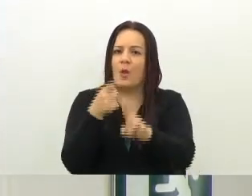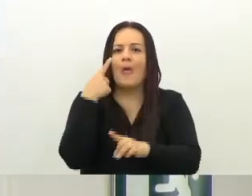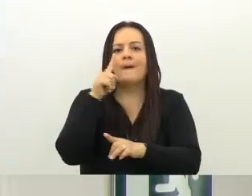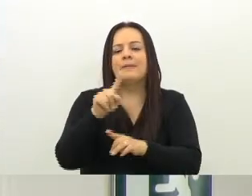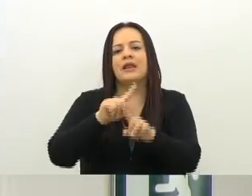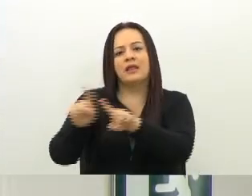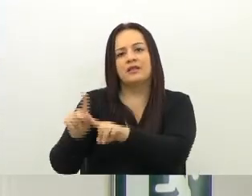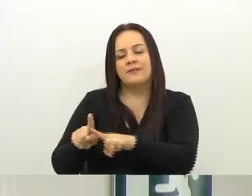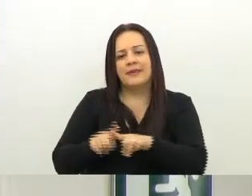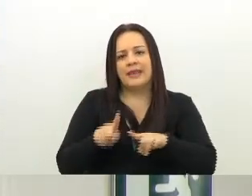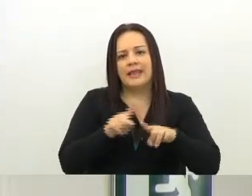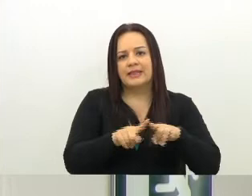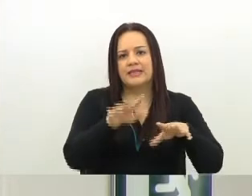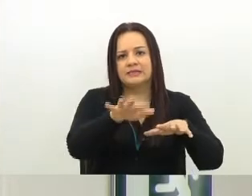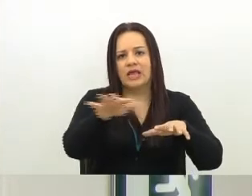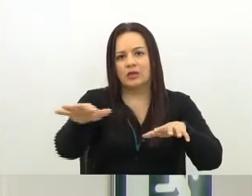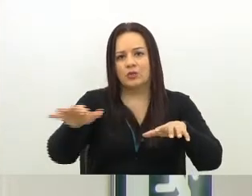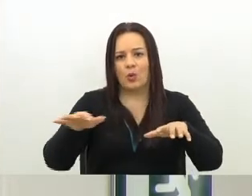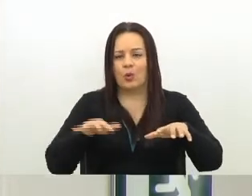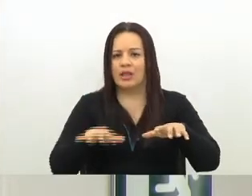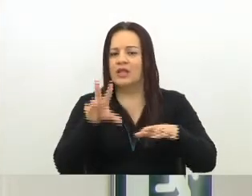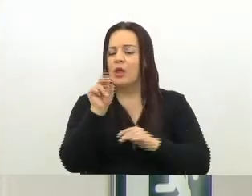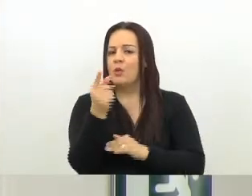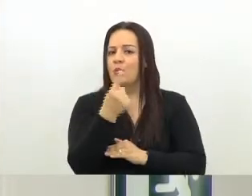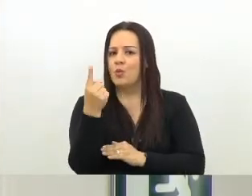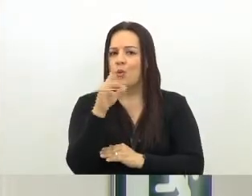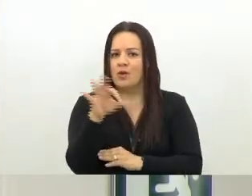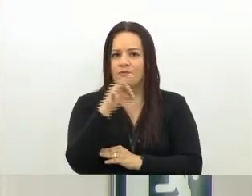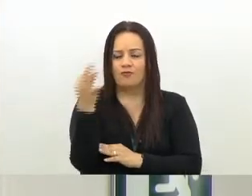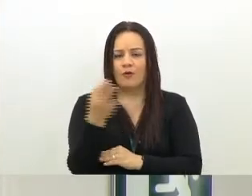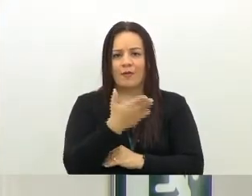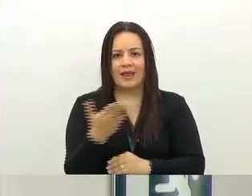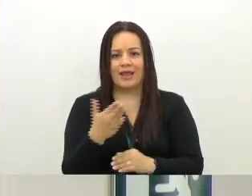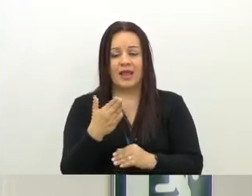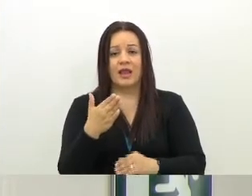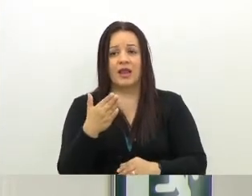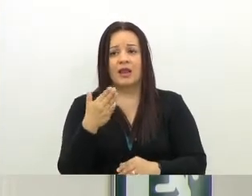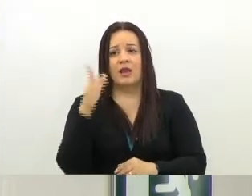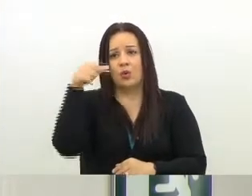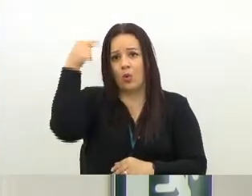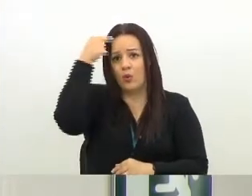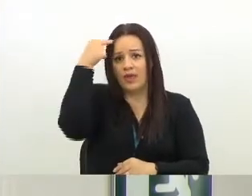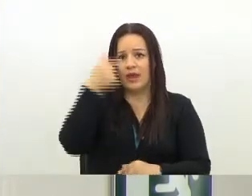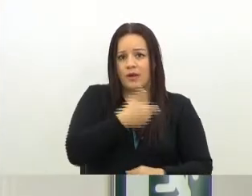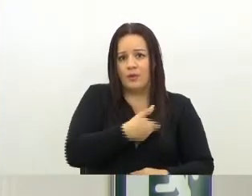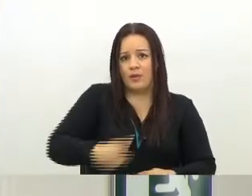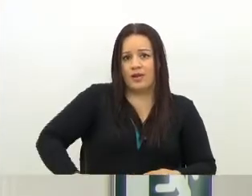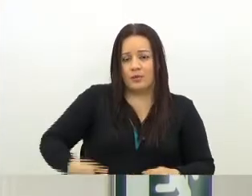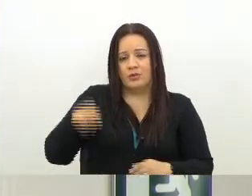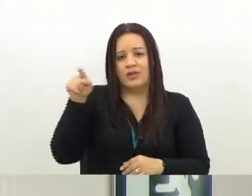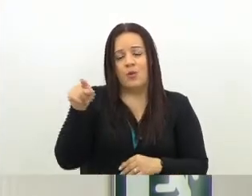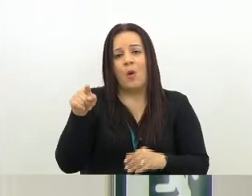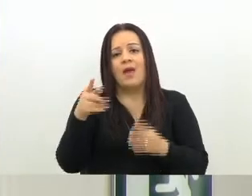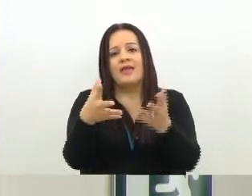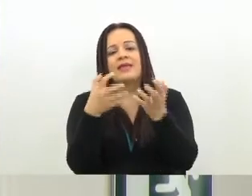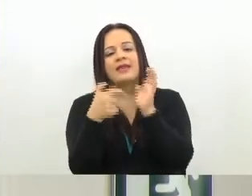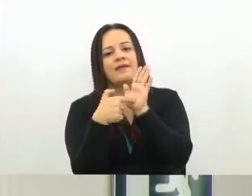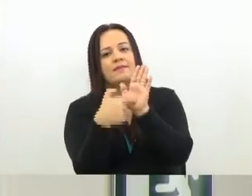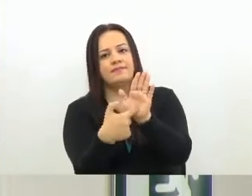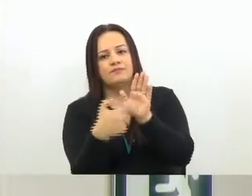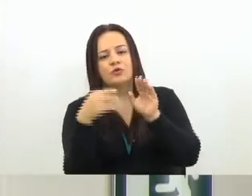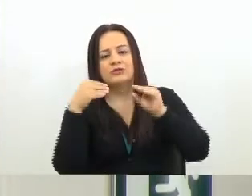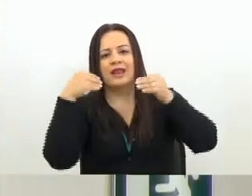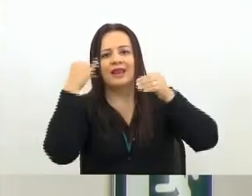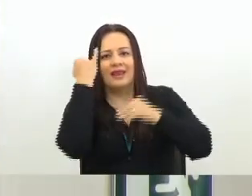diferentes sectores y no en la forma en que el Poder Ejecutivo pretende vender la idea con proyectos